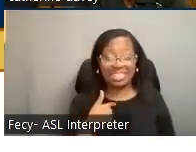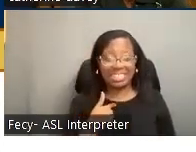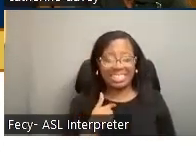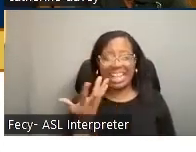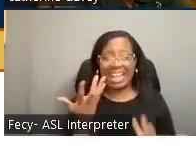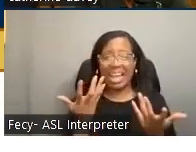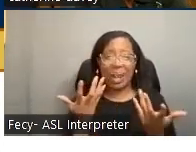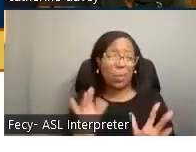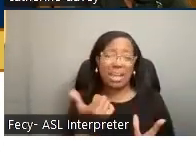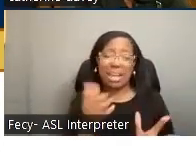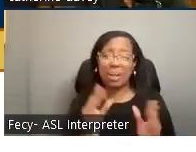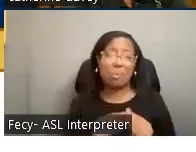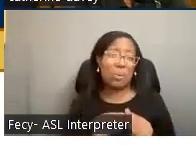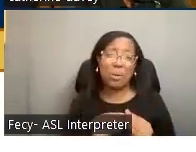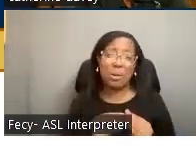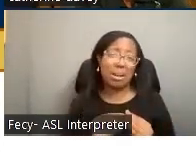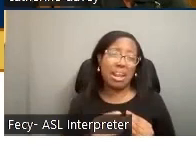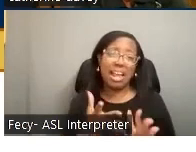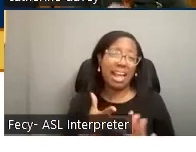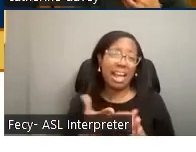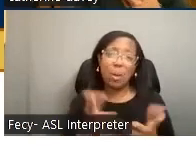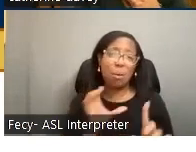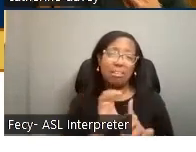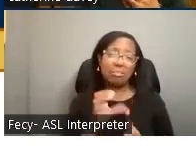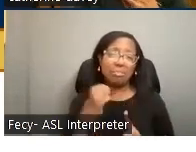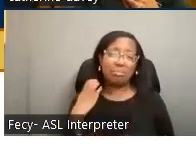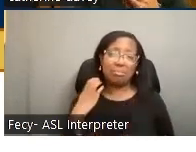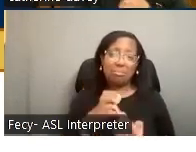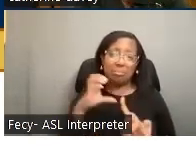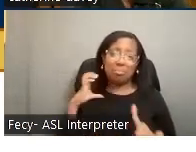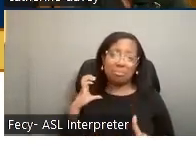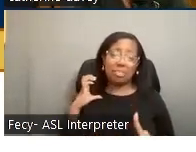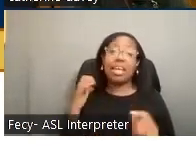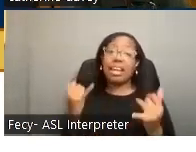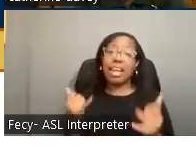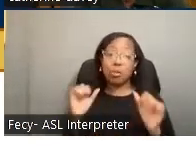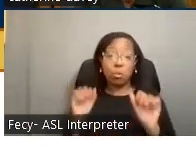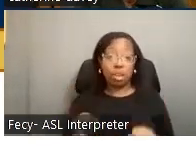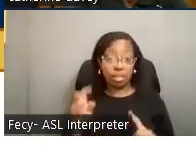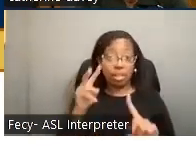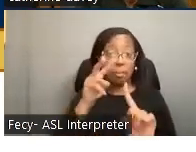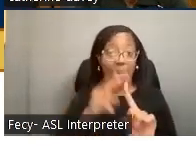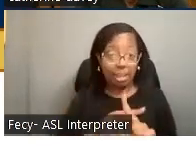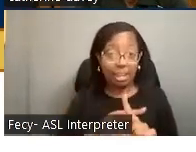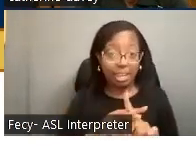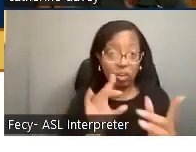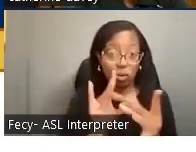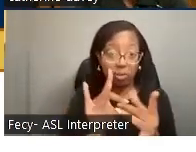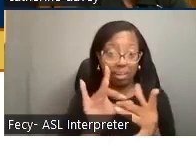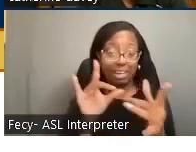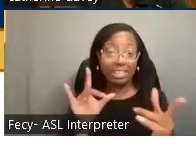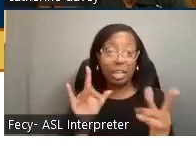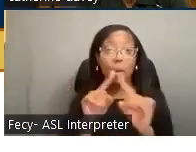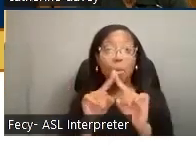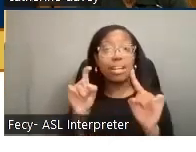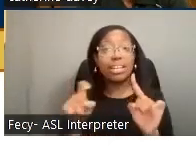Cuando el juez le dice que lo tiene que hacer, usted lo tiene que hacer hasta que le den permiso de cambiar este papel. Usted puede hacer